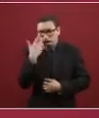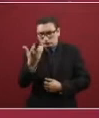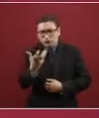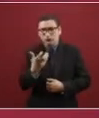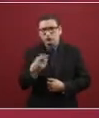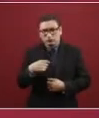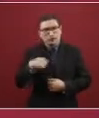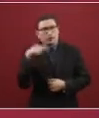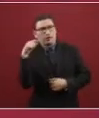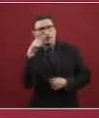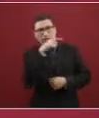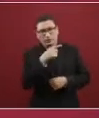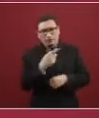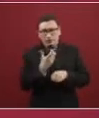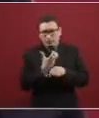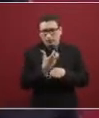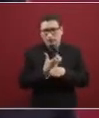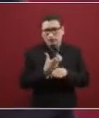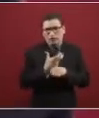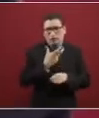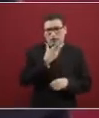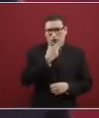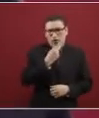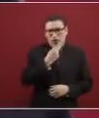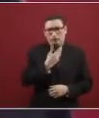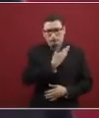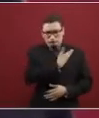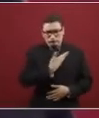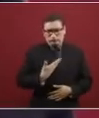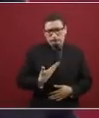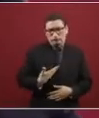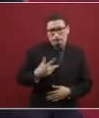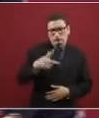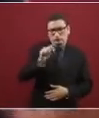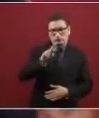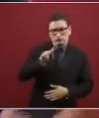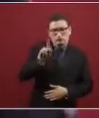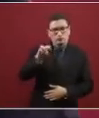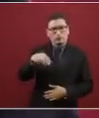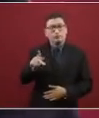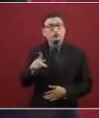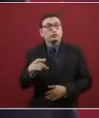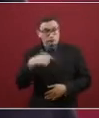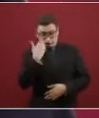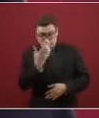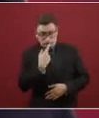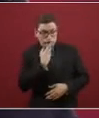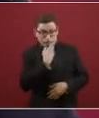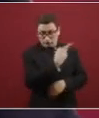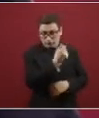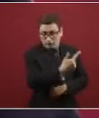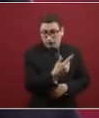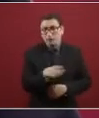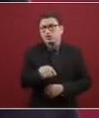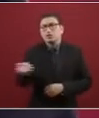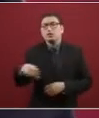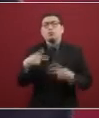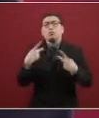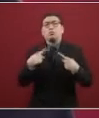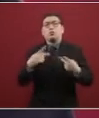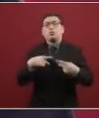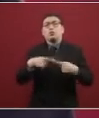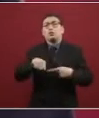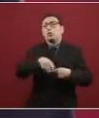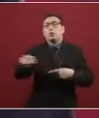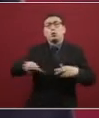le contesté al presidente donald trump o que actuemos con prudencia por unanimidad